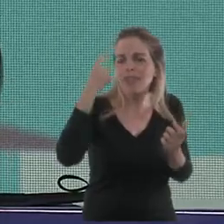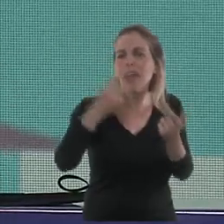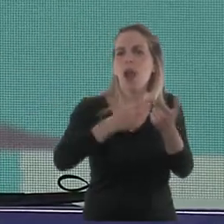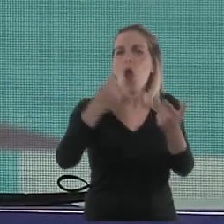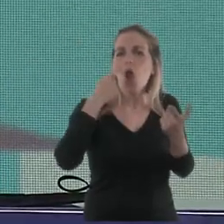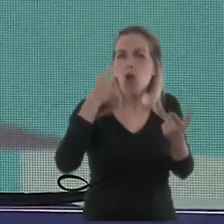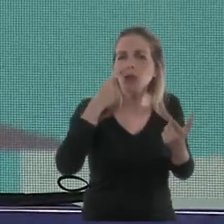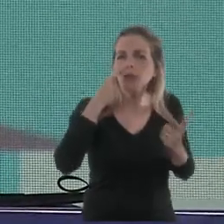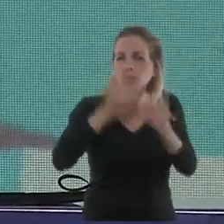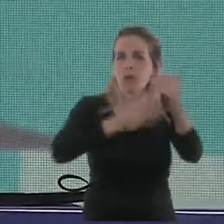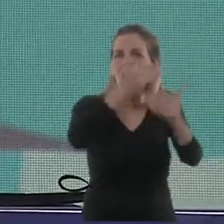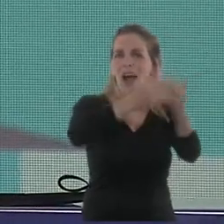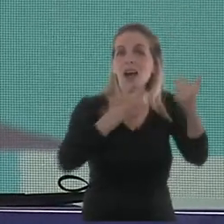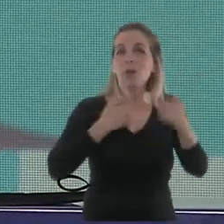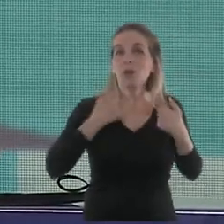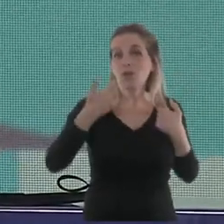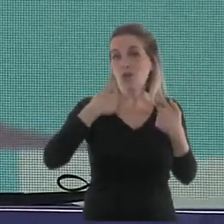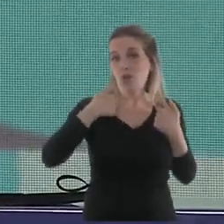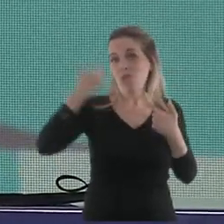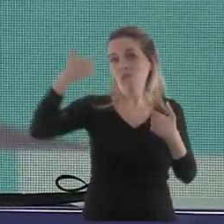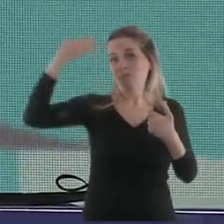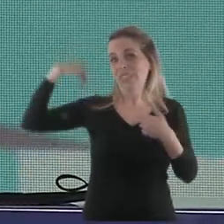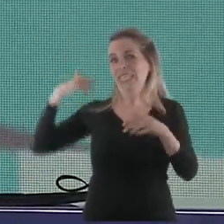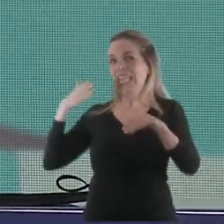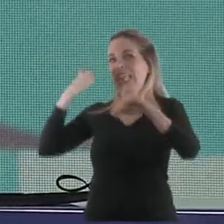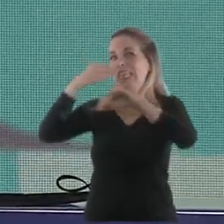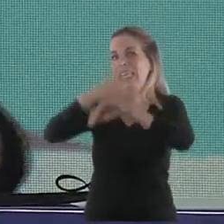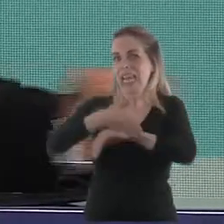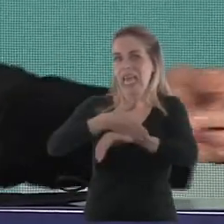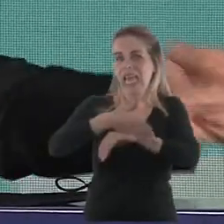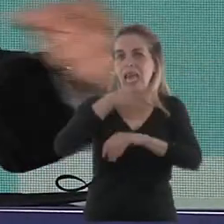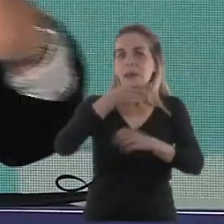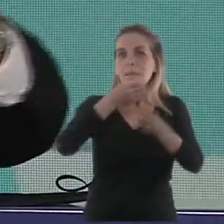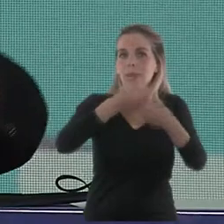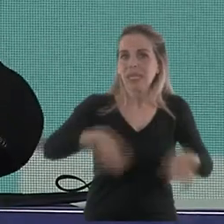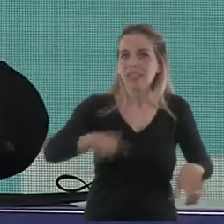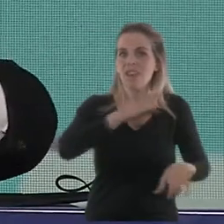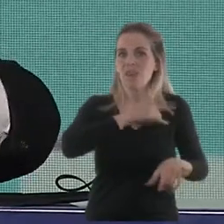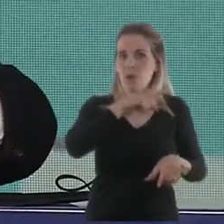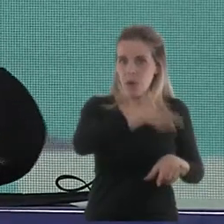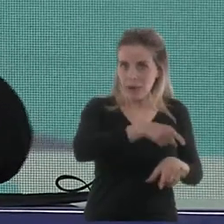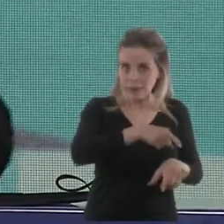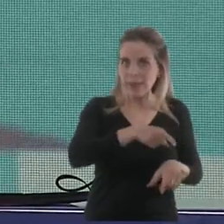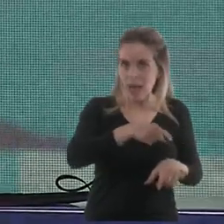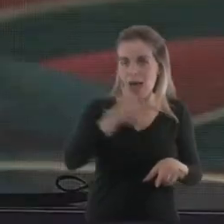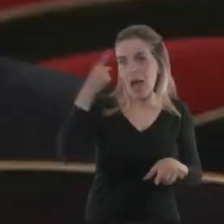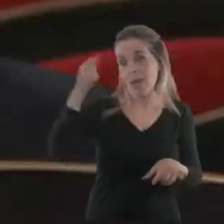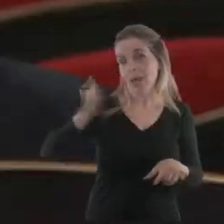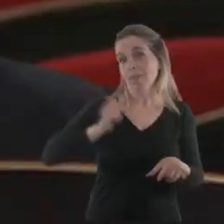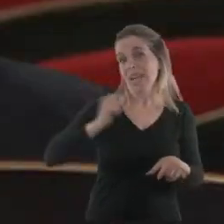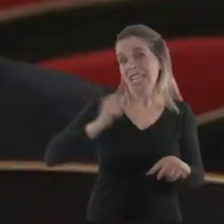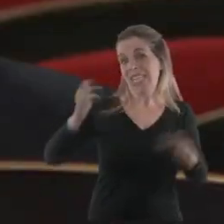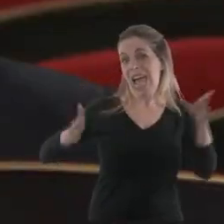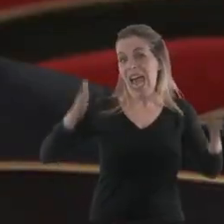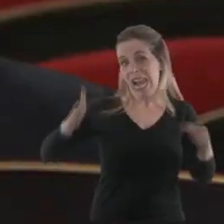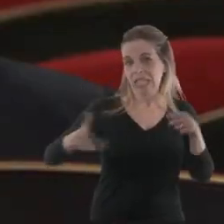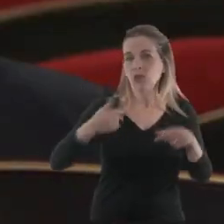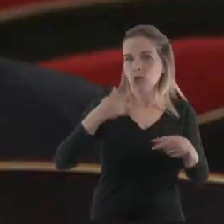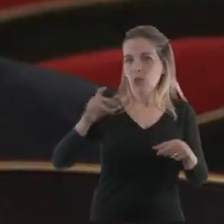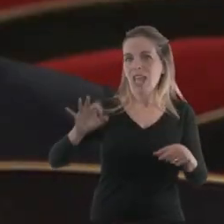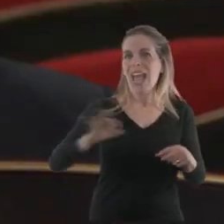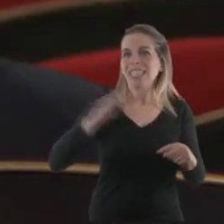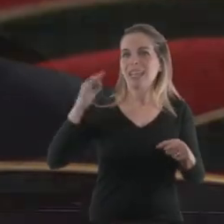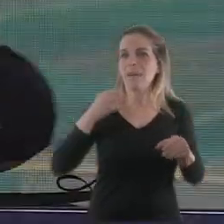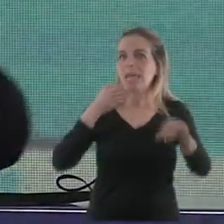Cuando yo entré en la facultad, la dictadura gobernaba y yo tuve que dar examen de ingreso para entrar. Y después vino Raúl Alfonsín